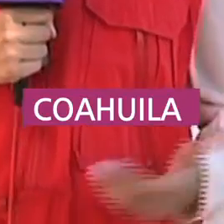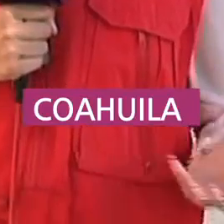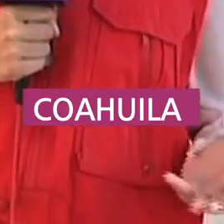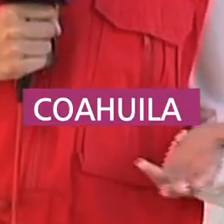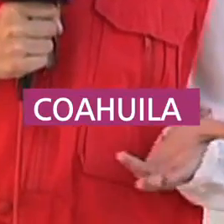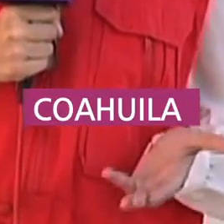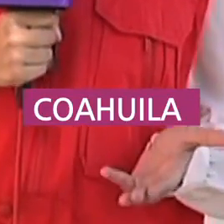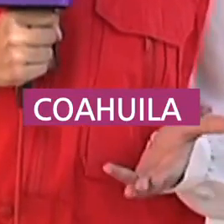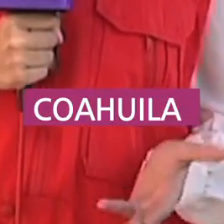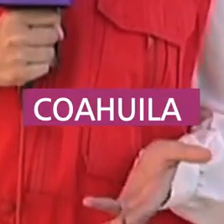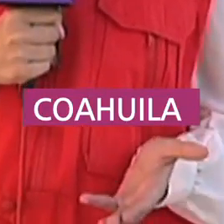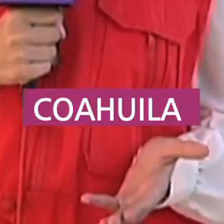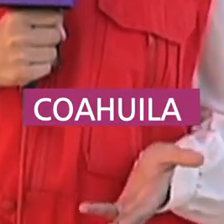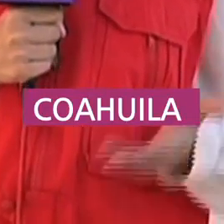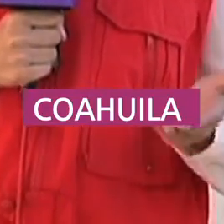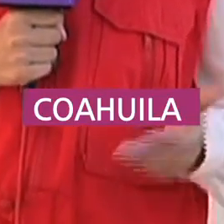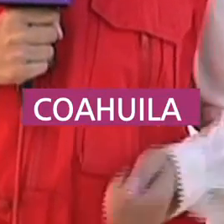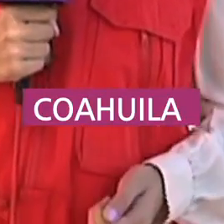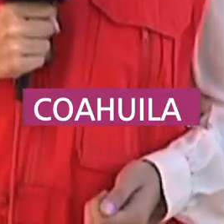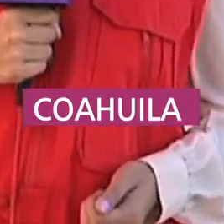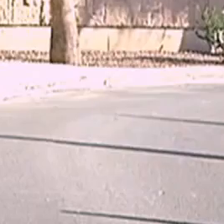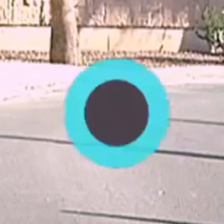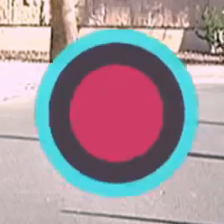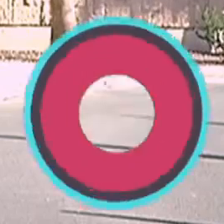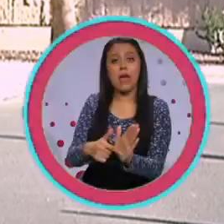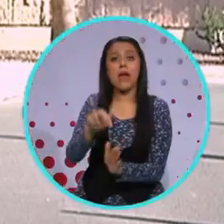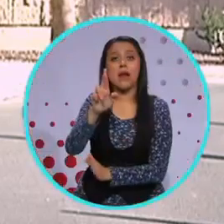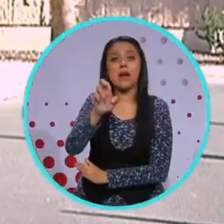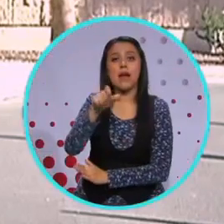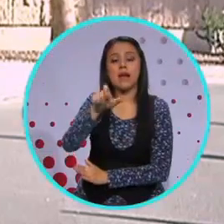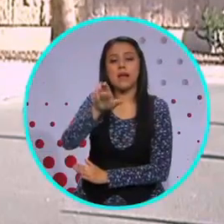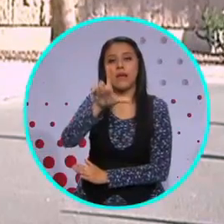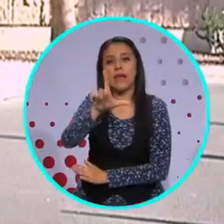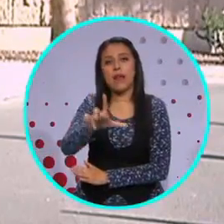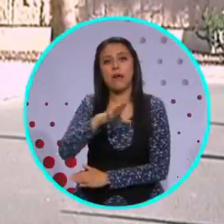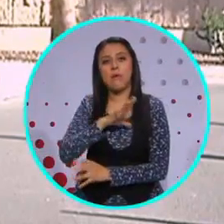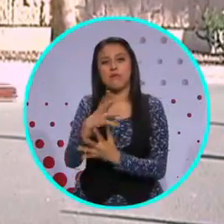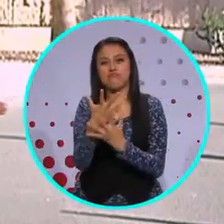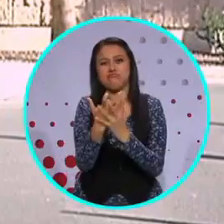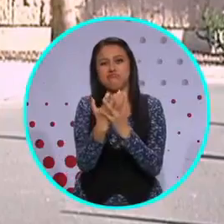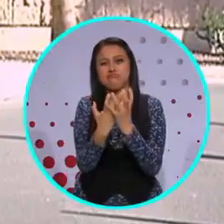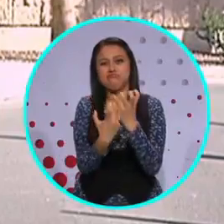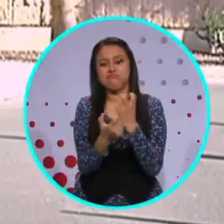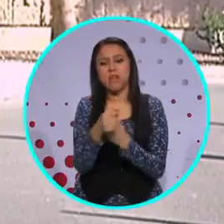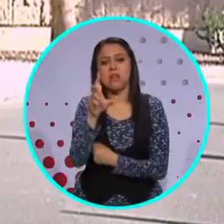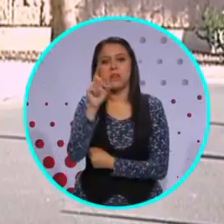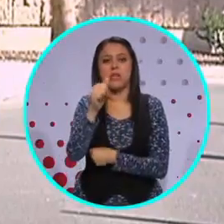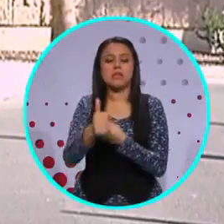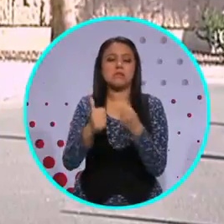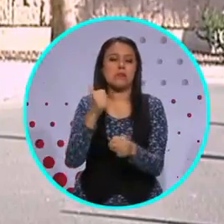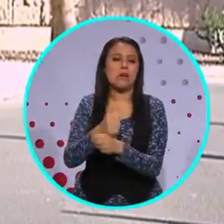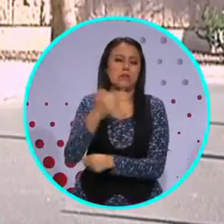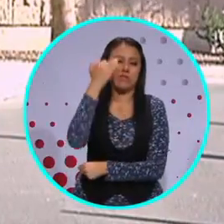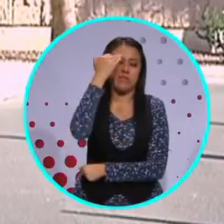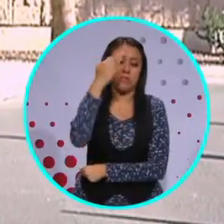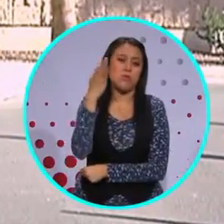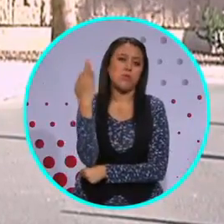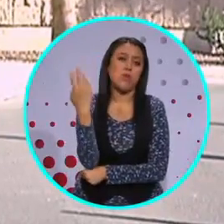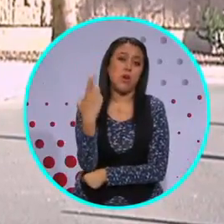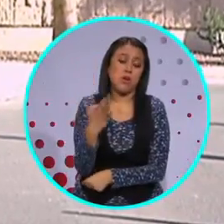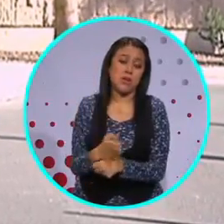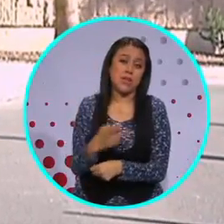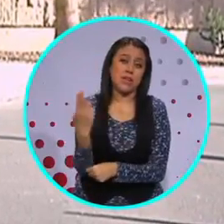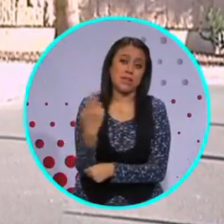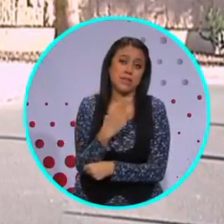y en esta ocasión les presento a raquel una mujer que padece artritis desde hace más de 30 años y ahora solicita una